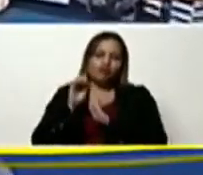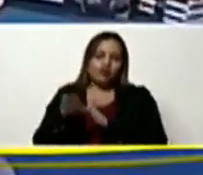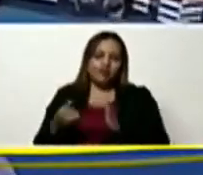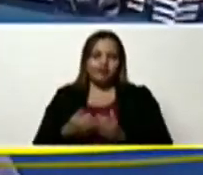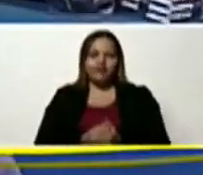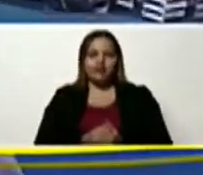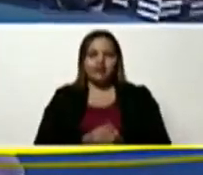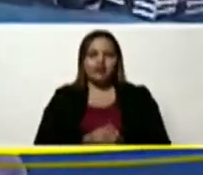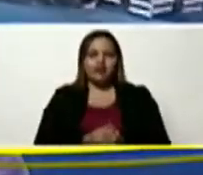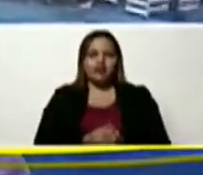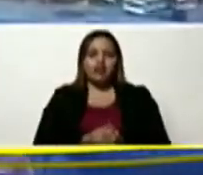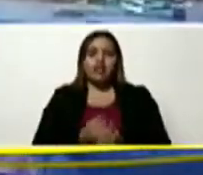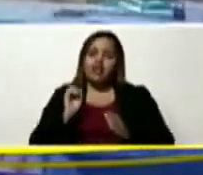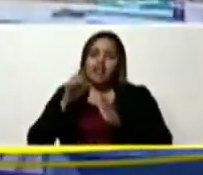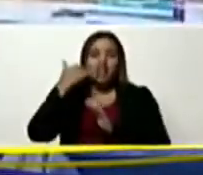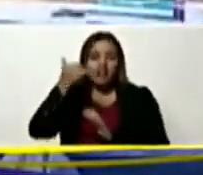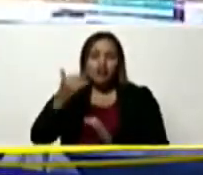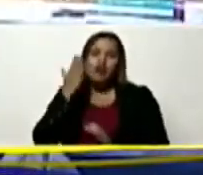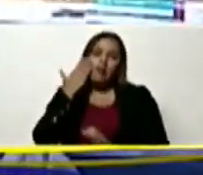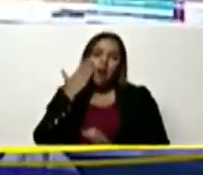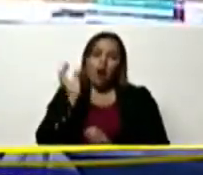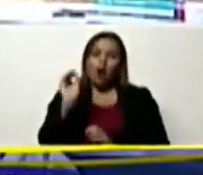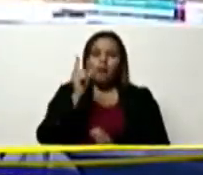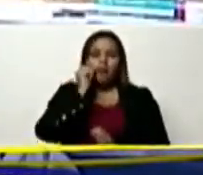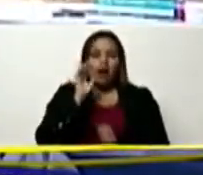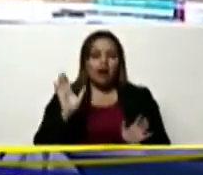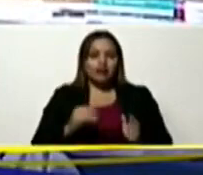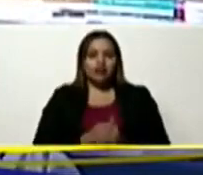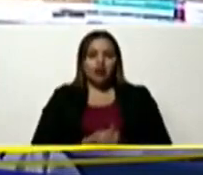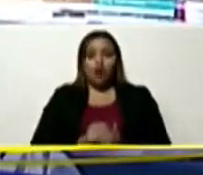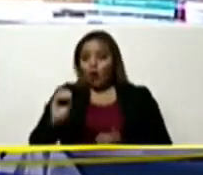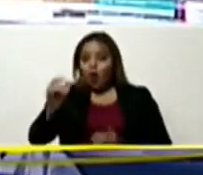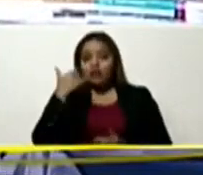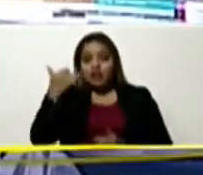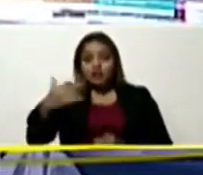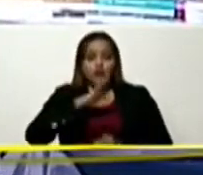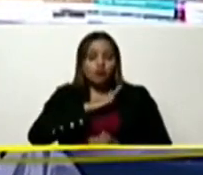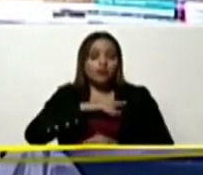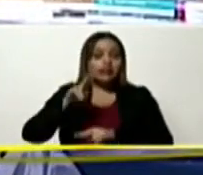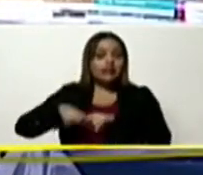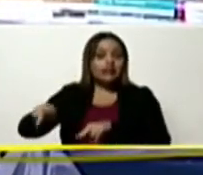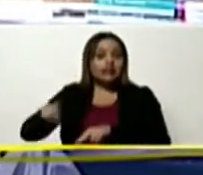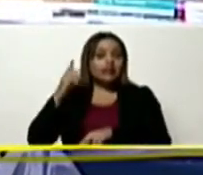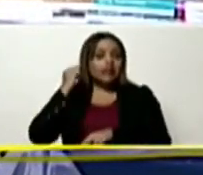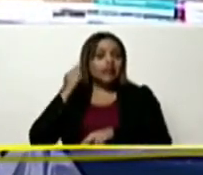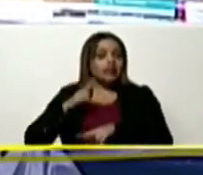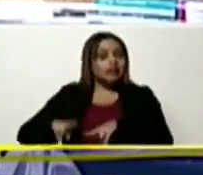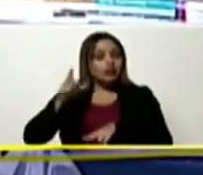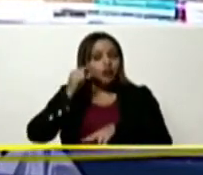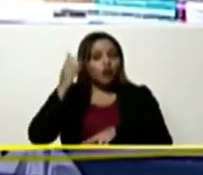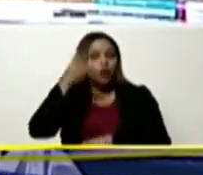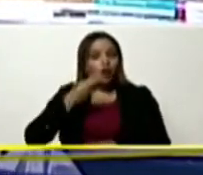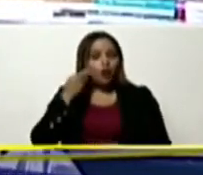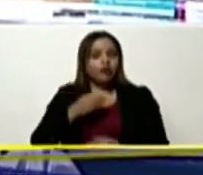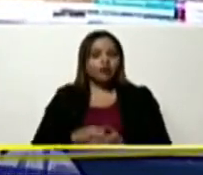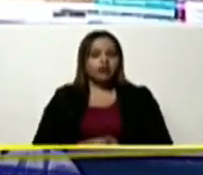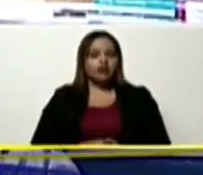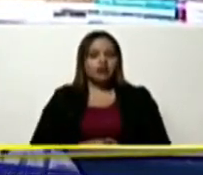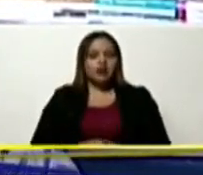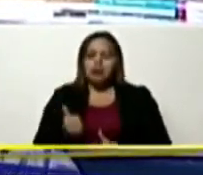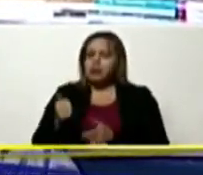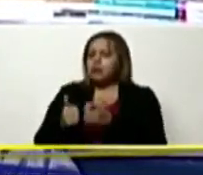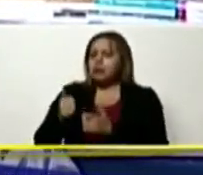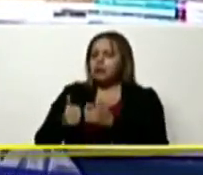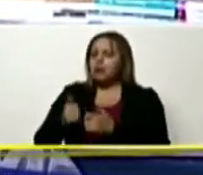la mamá o del papá, o el teléfono del niño, la niña o el joven. Y entonces se